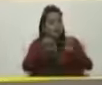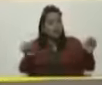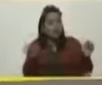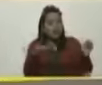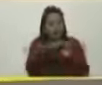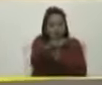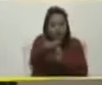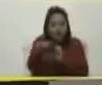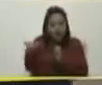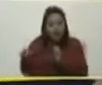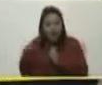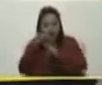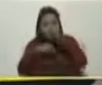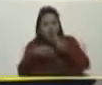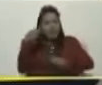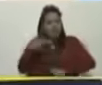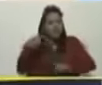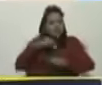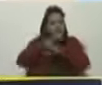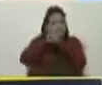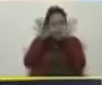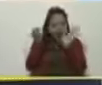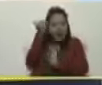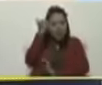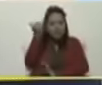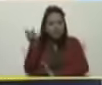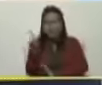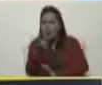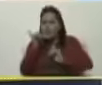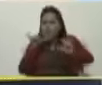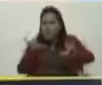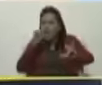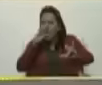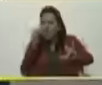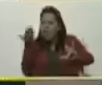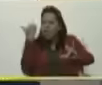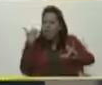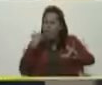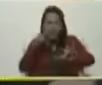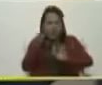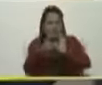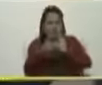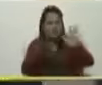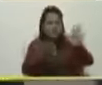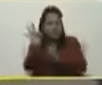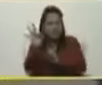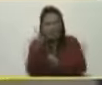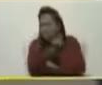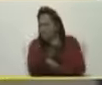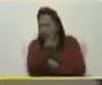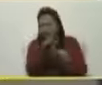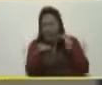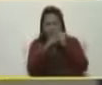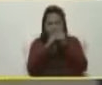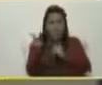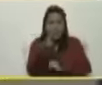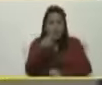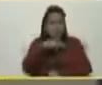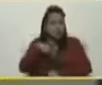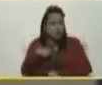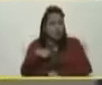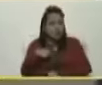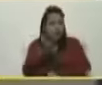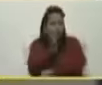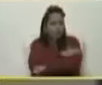abastecimiento. Debemos estar claros todos los que estamos aquí, no es la misma Venezuela del año 2013 la de hoy. Nosotros, quienes adversamos al presidente de la República en un